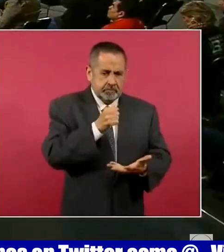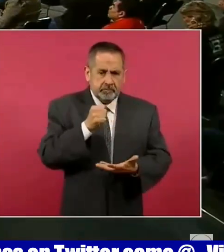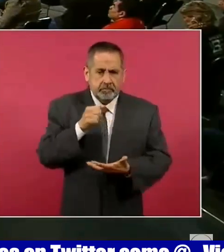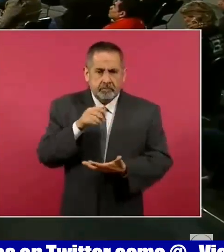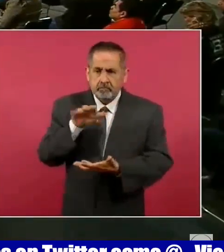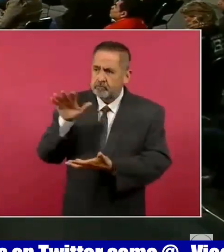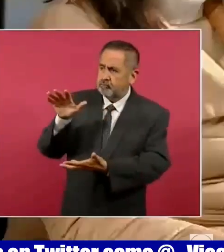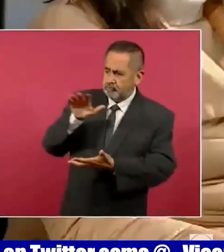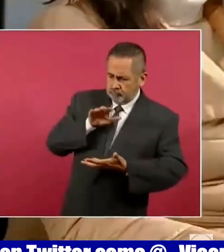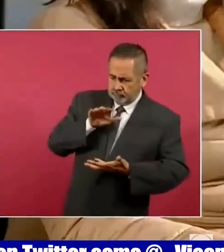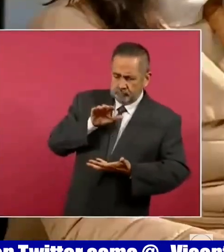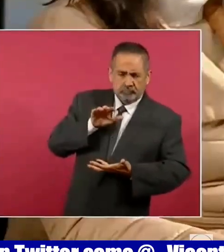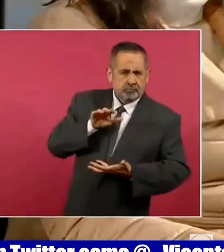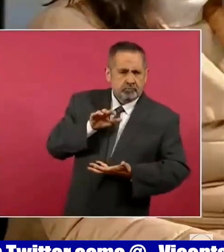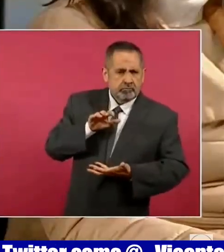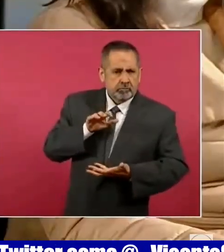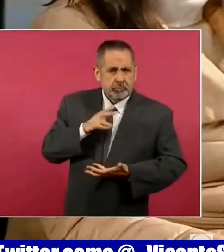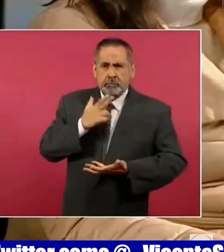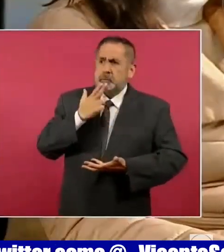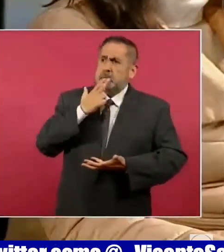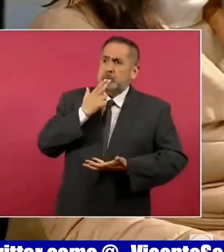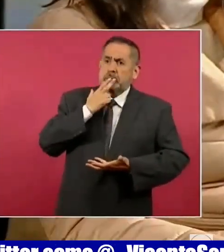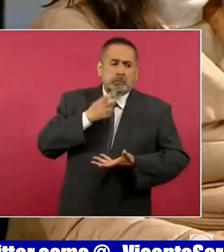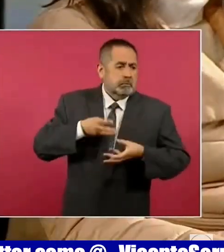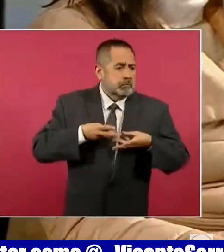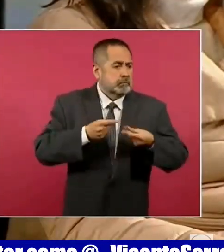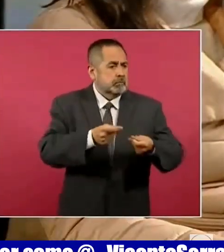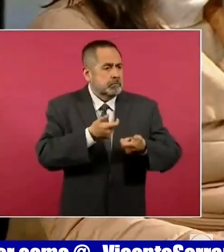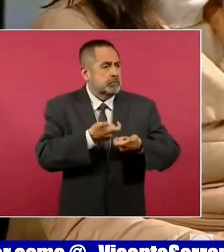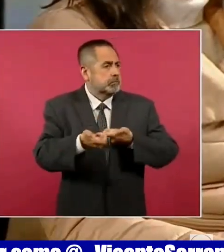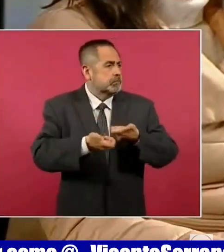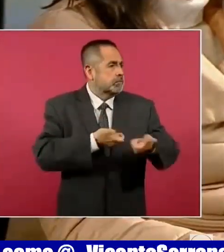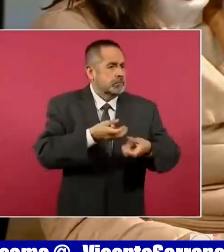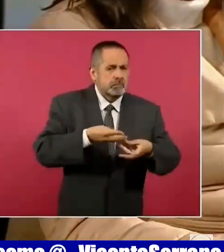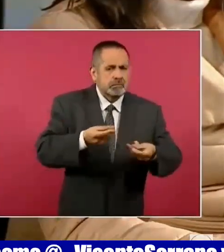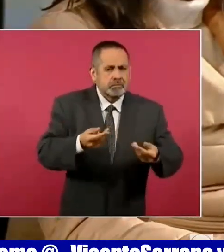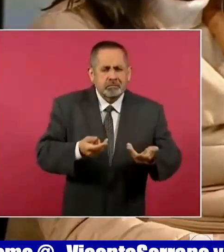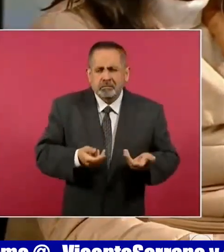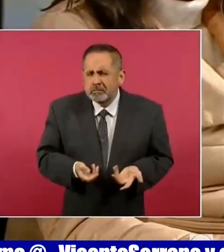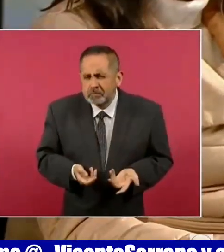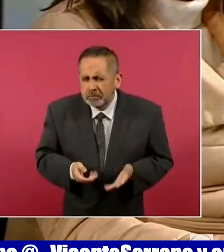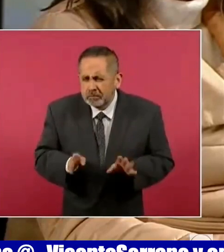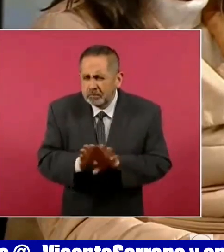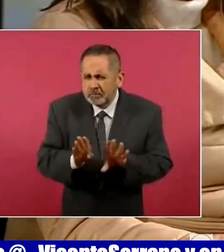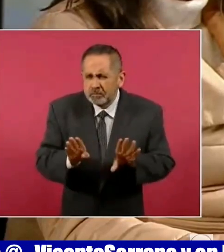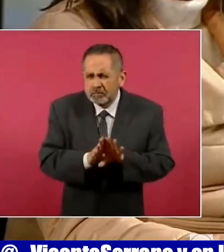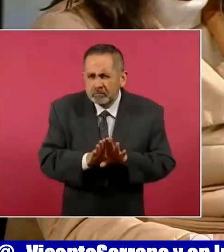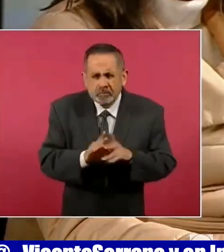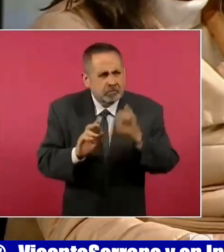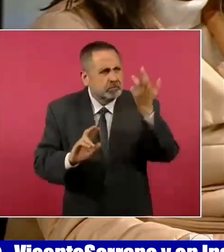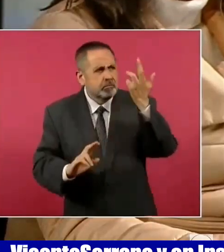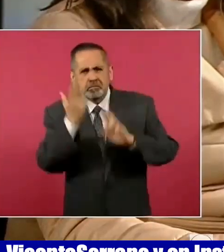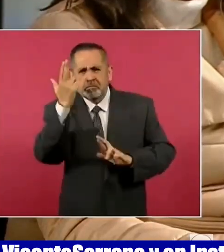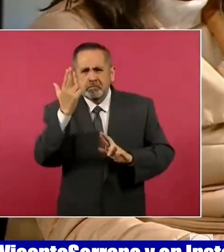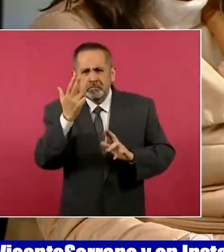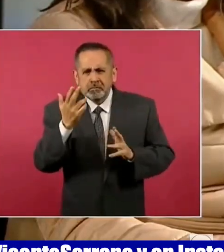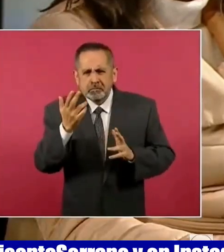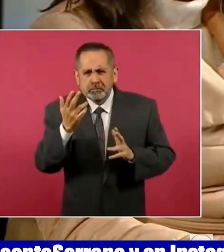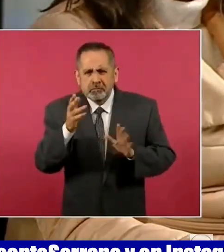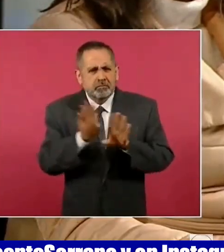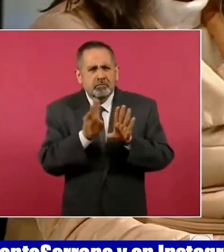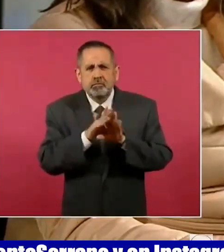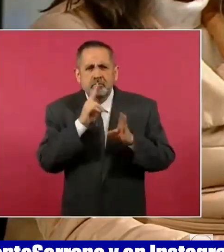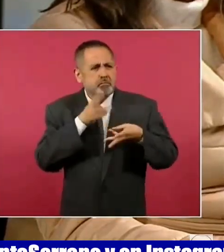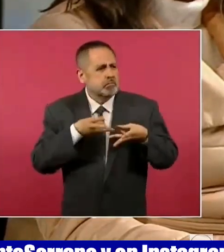presidente le aseguró que este caso se va a ver evidentemente con la secretaria de Seguridad y Protección Ciudadana, el caso de la activista indígena,